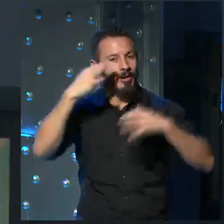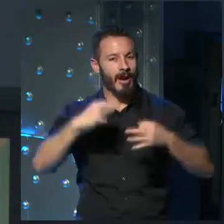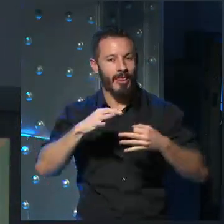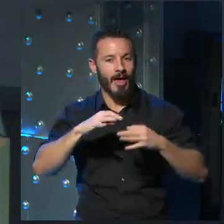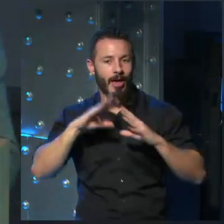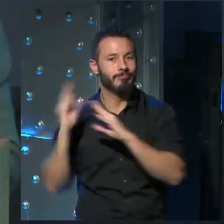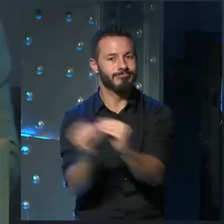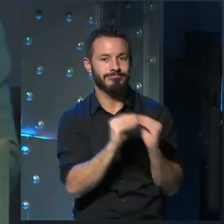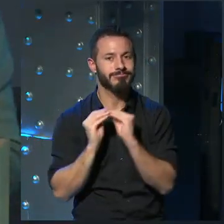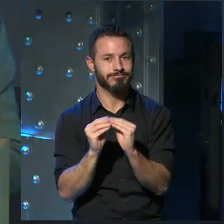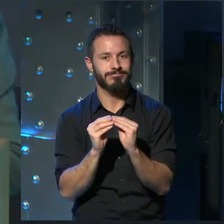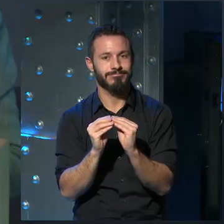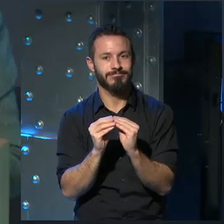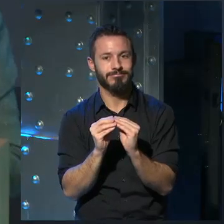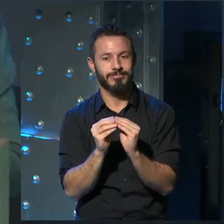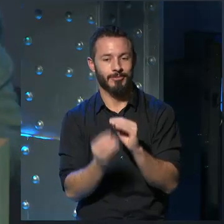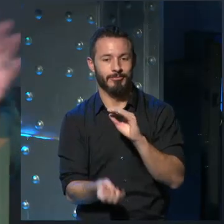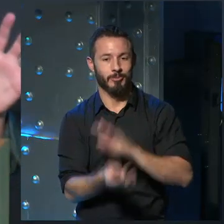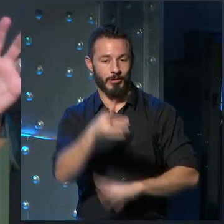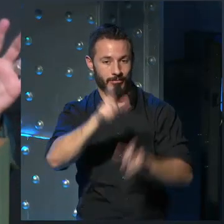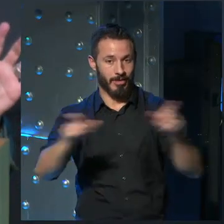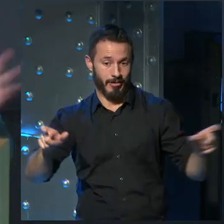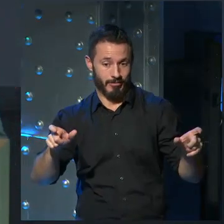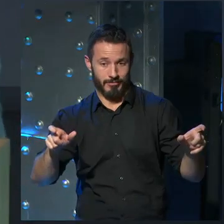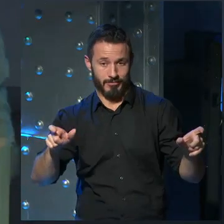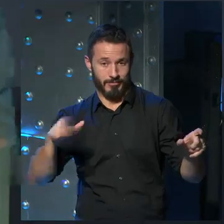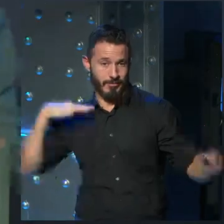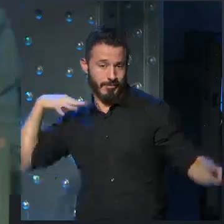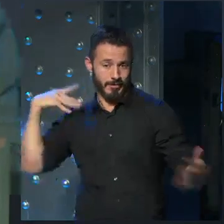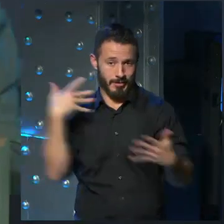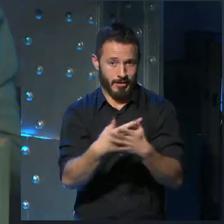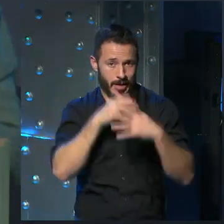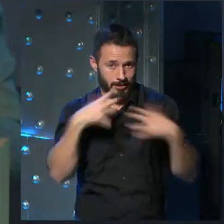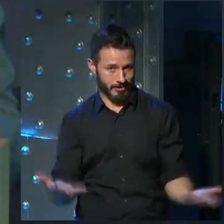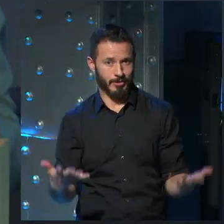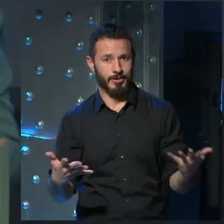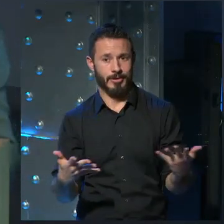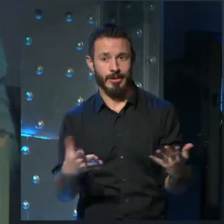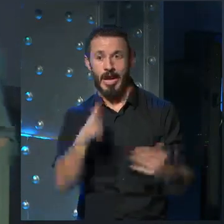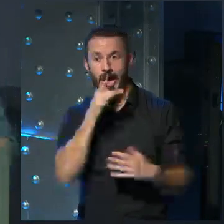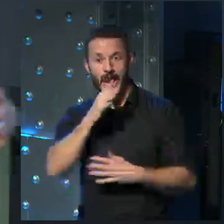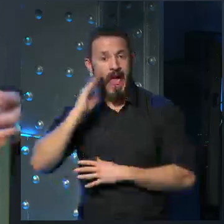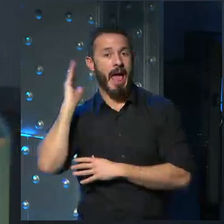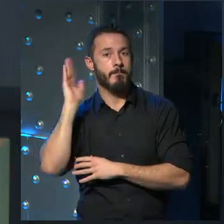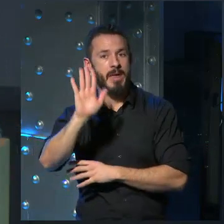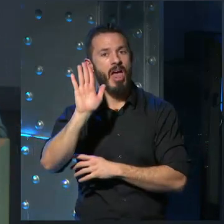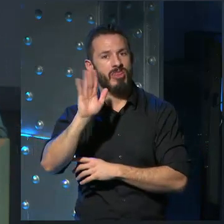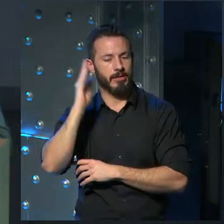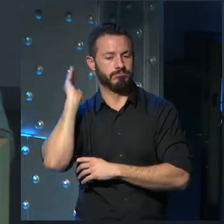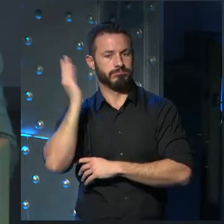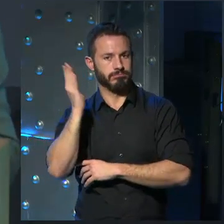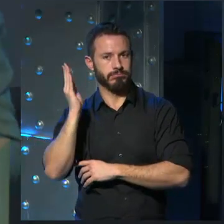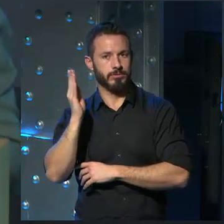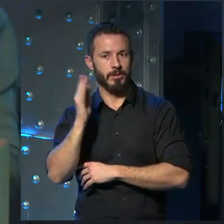nada menos que fue la civilización que hoy de momento vivimos, que está amenazada como lo estaba entonces.